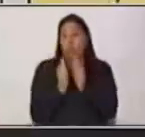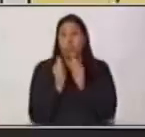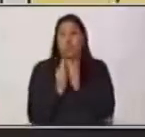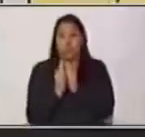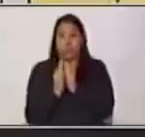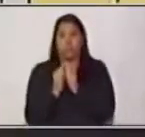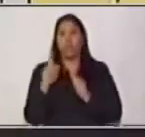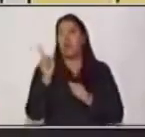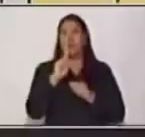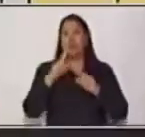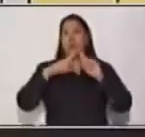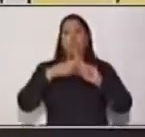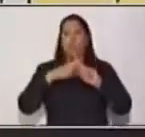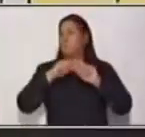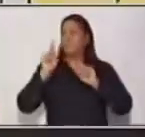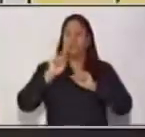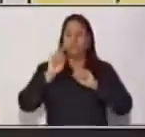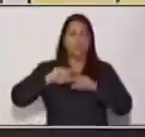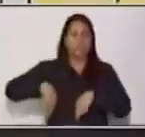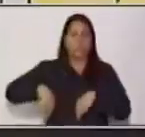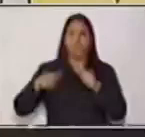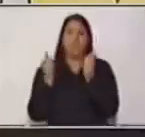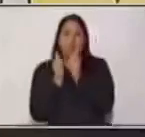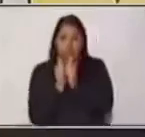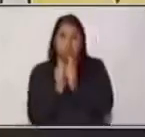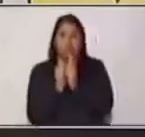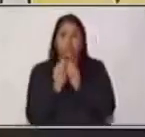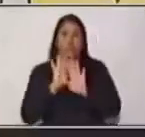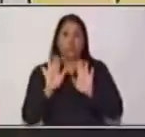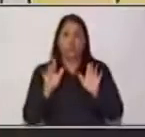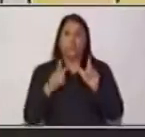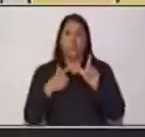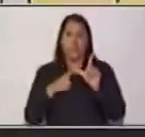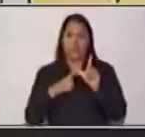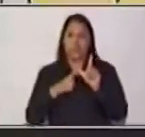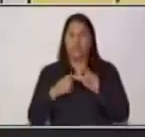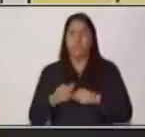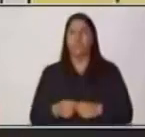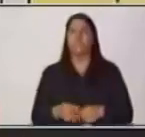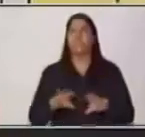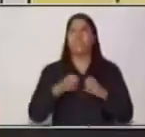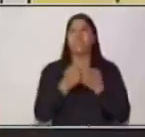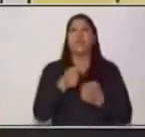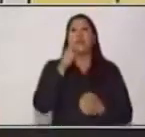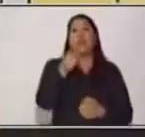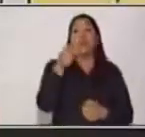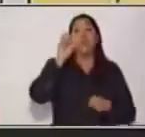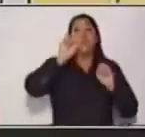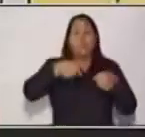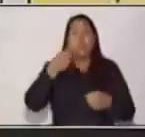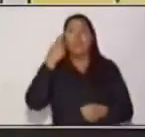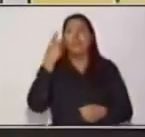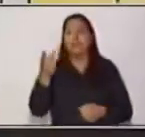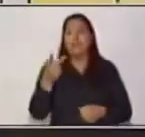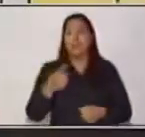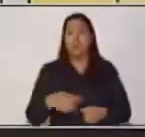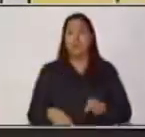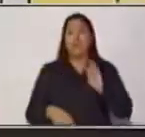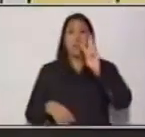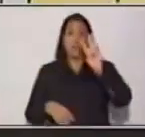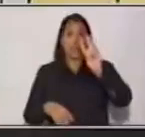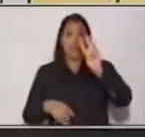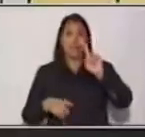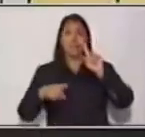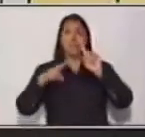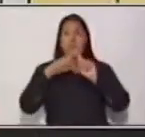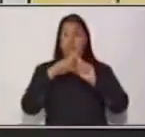último ejemplo que te pongo de producto, puedes ver aquí 3 por x cuadrado por y, pero todo este